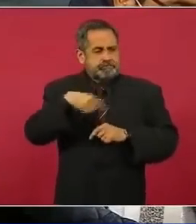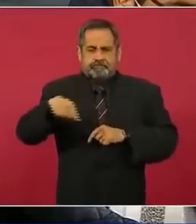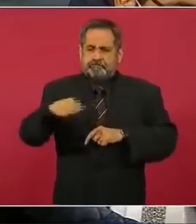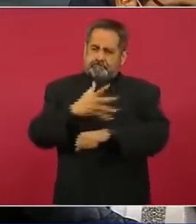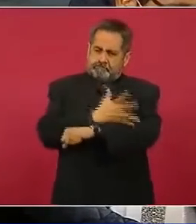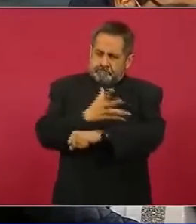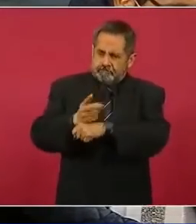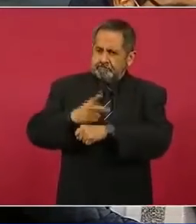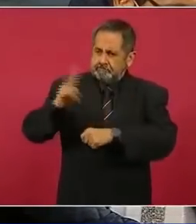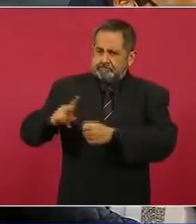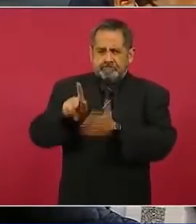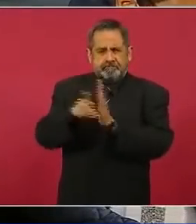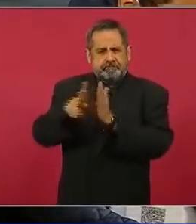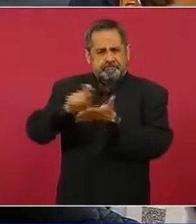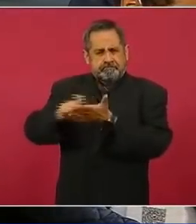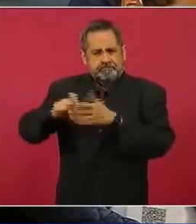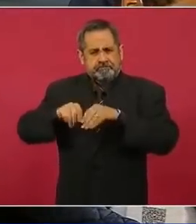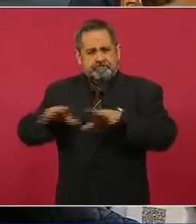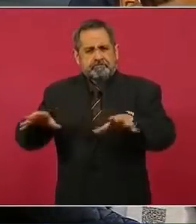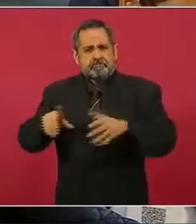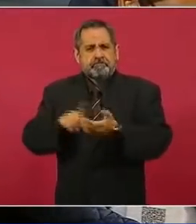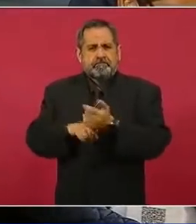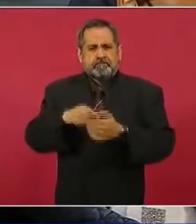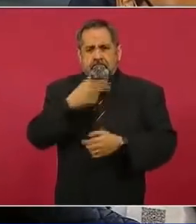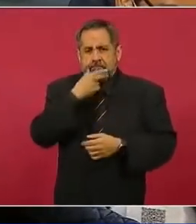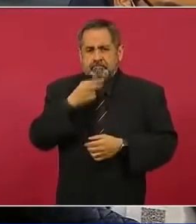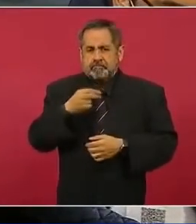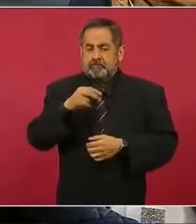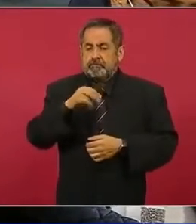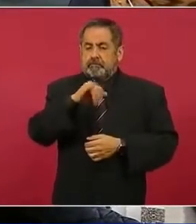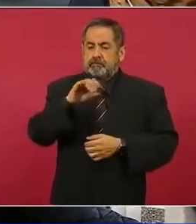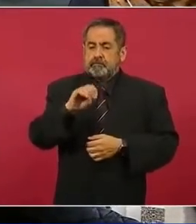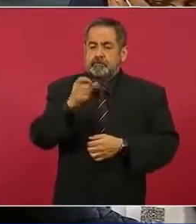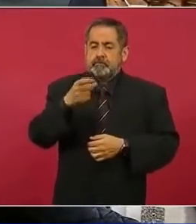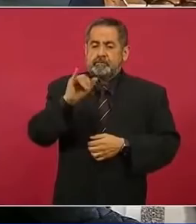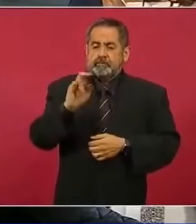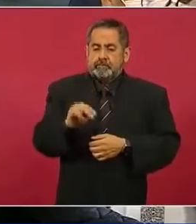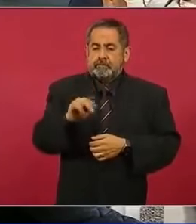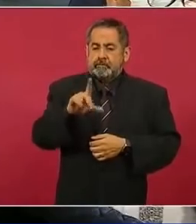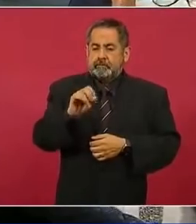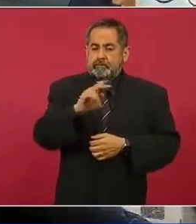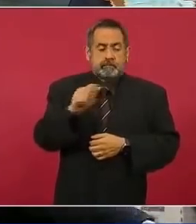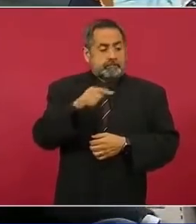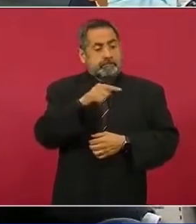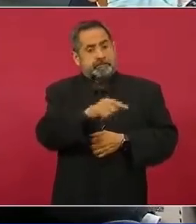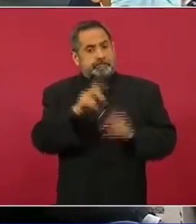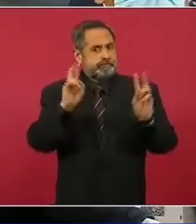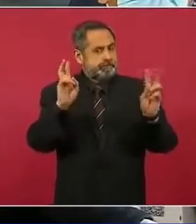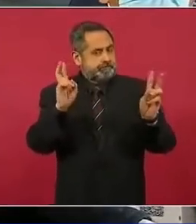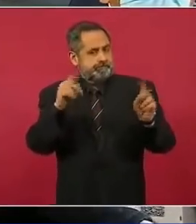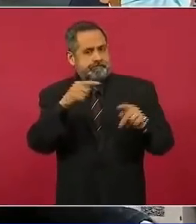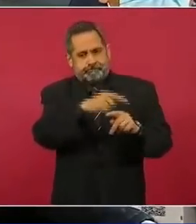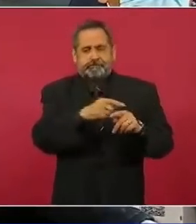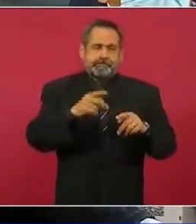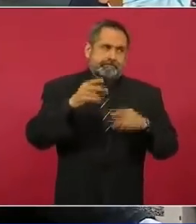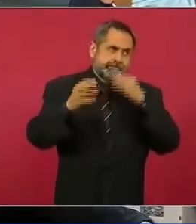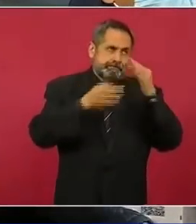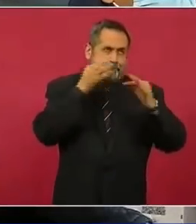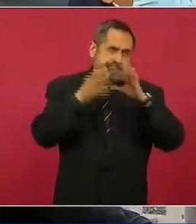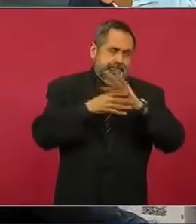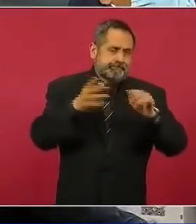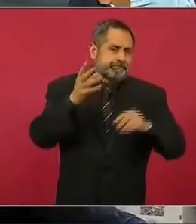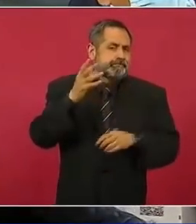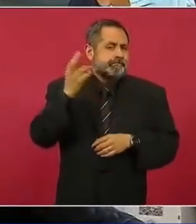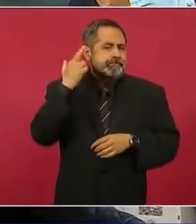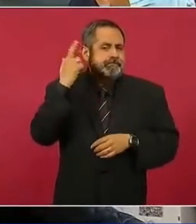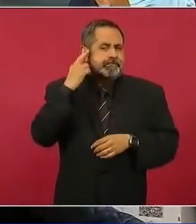veraz y con mucha credibilidad de Joaquín López, vocero del neoliberalismo, en los micrófonos de Radio Fórmula, le